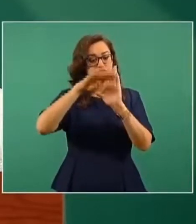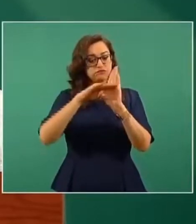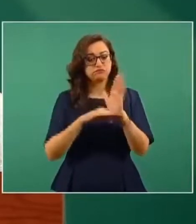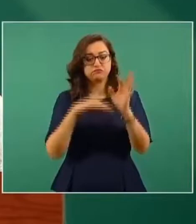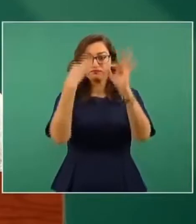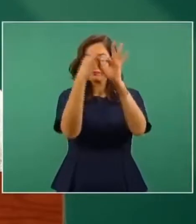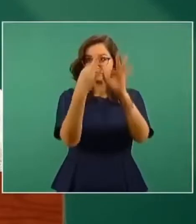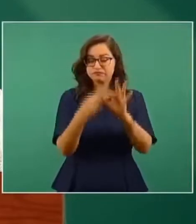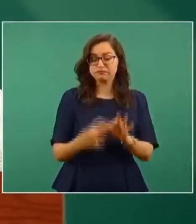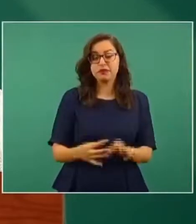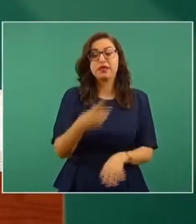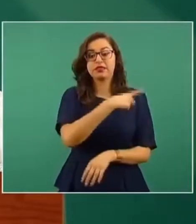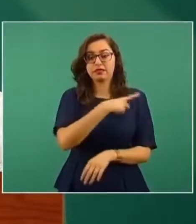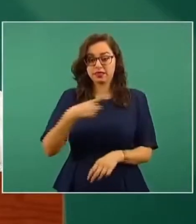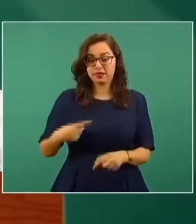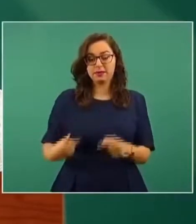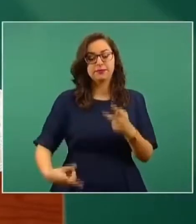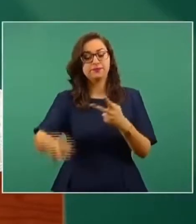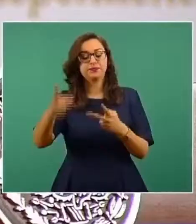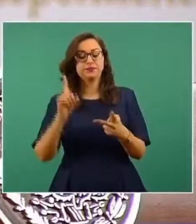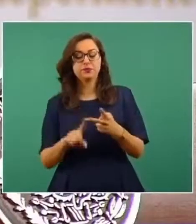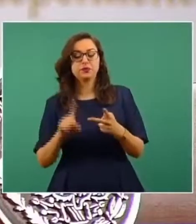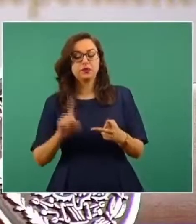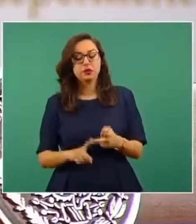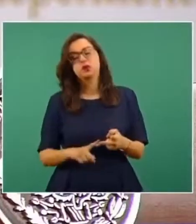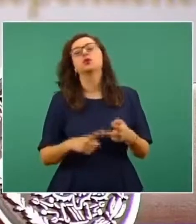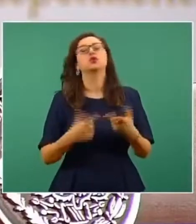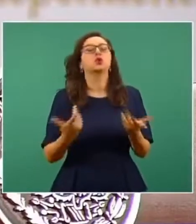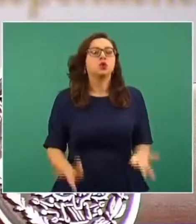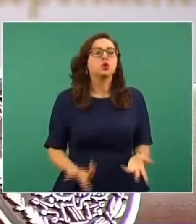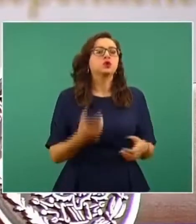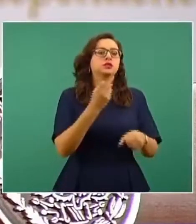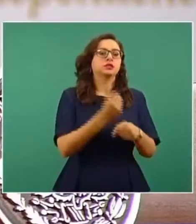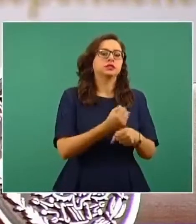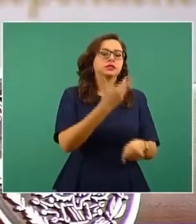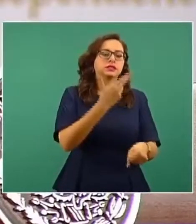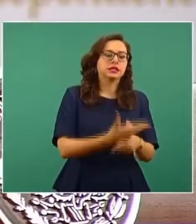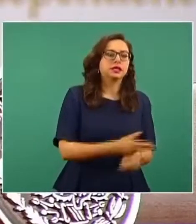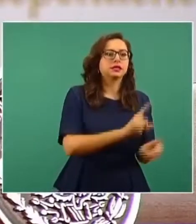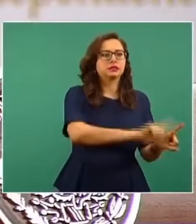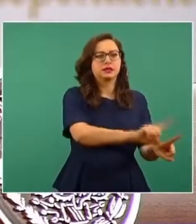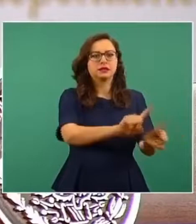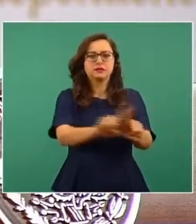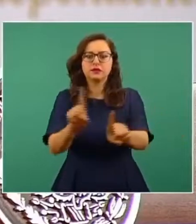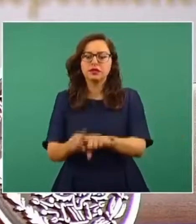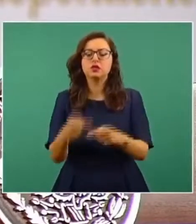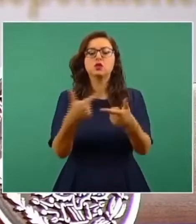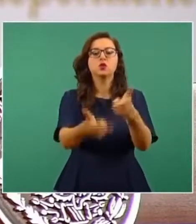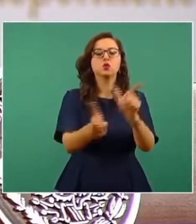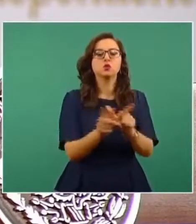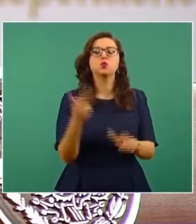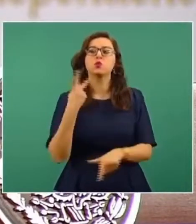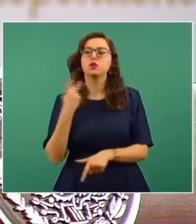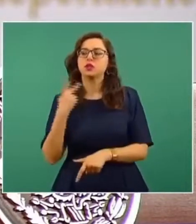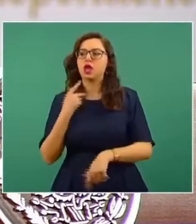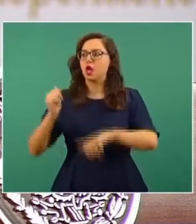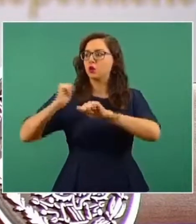que no debería hablarse porque se dudaba de que se estuviera